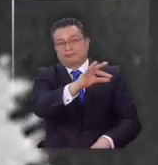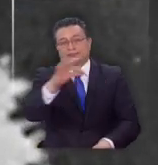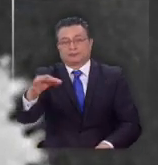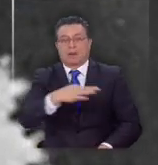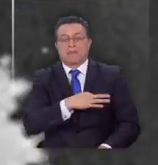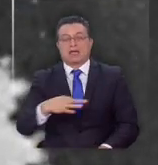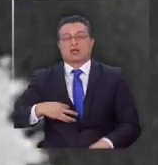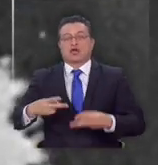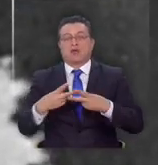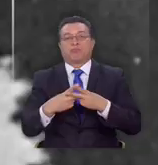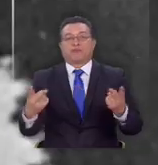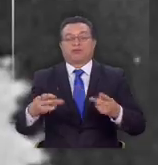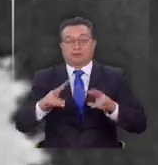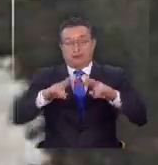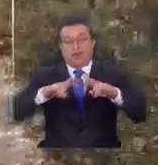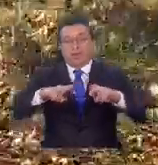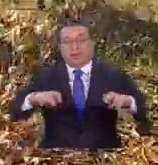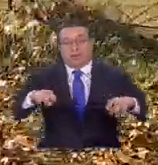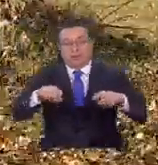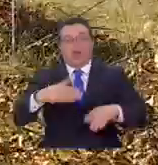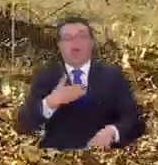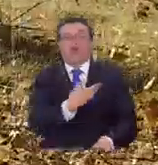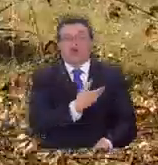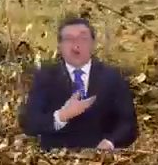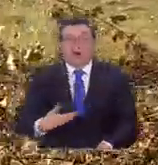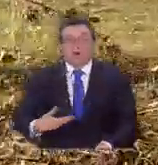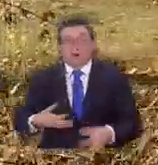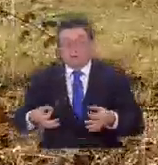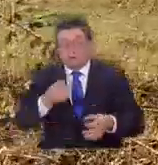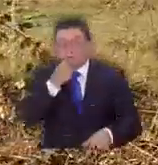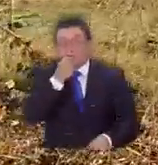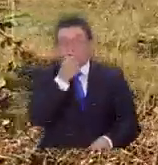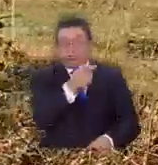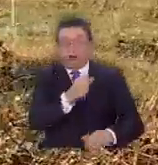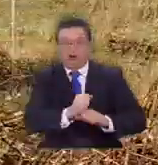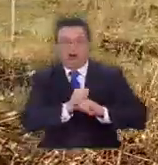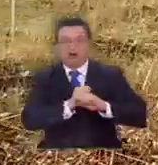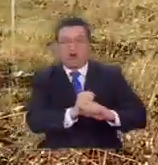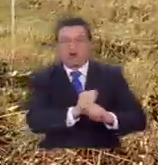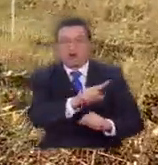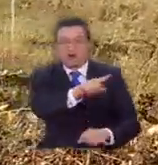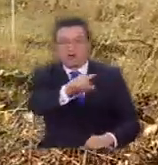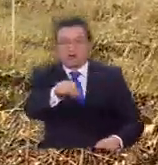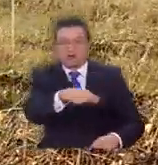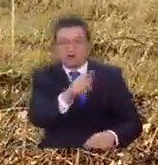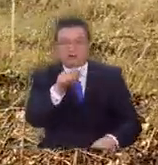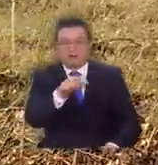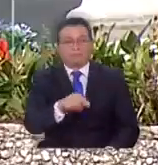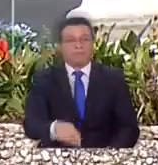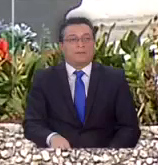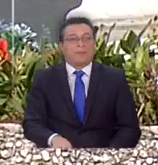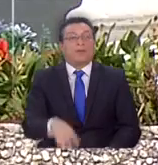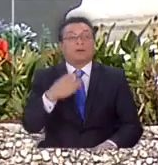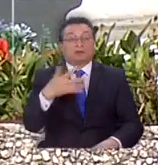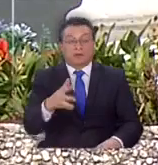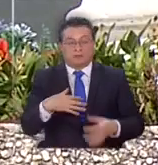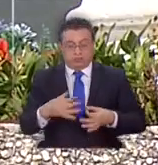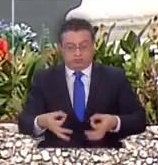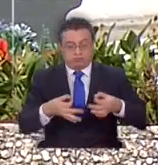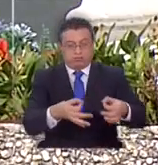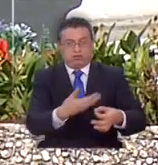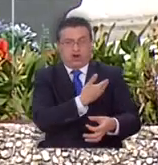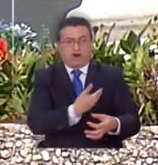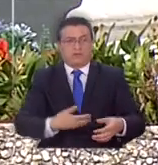por el Ministerio Público, que inició una investigación. El gobierno presentó una denuncia contra los autores. Hemos presentado como gobierno